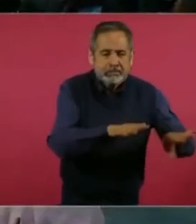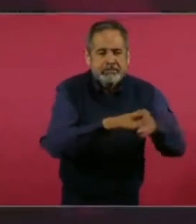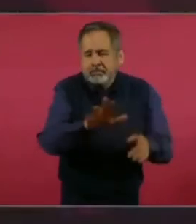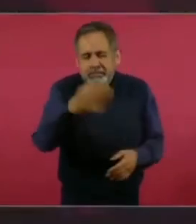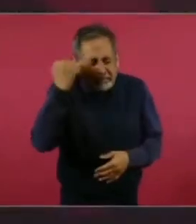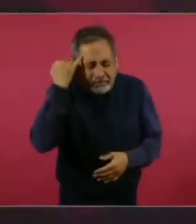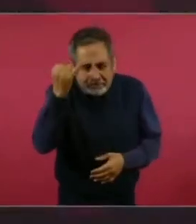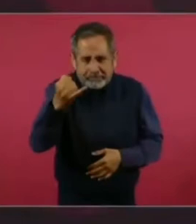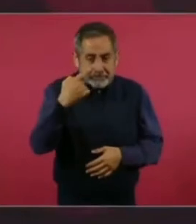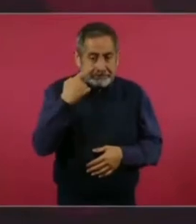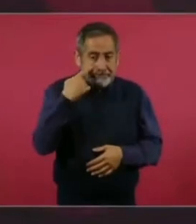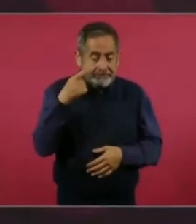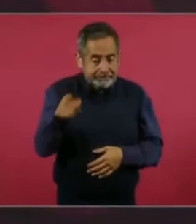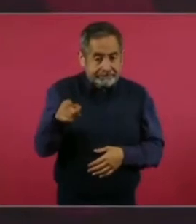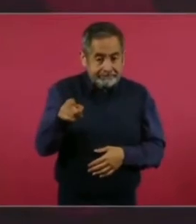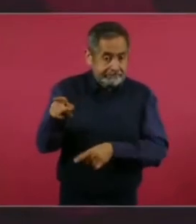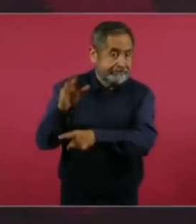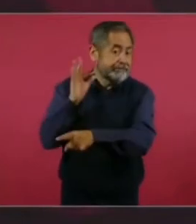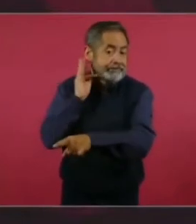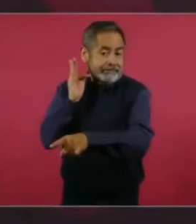fiscalía